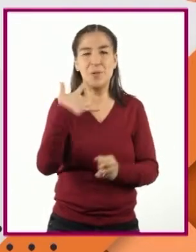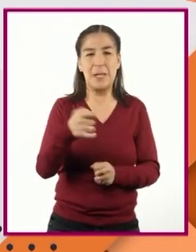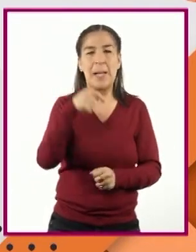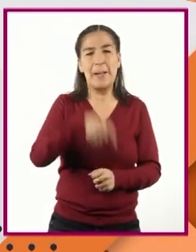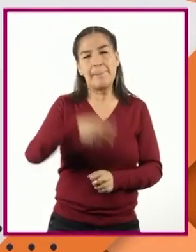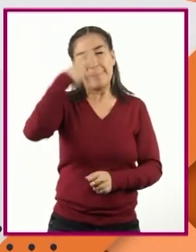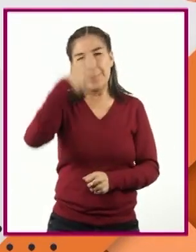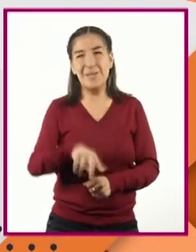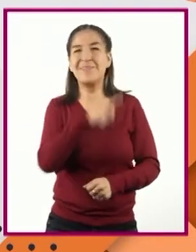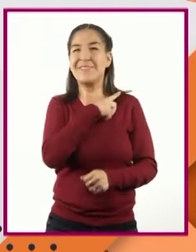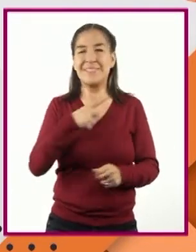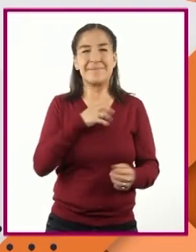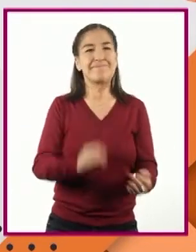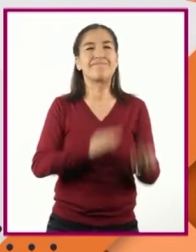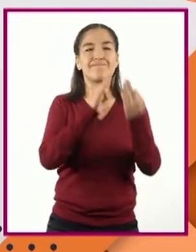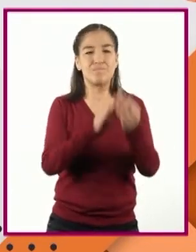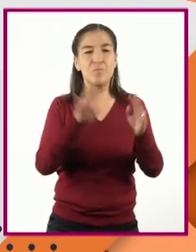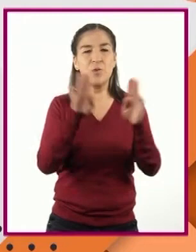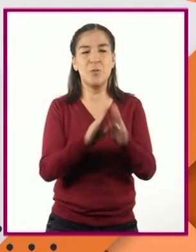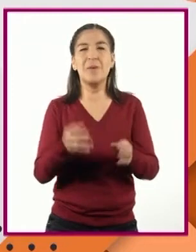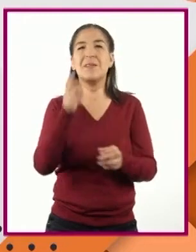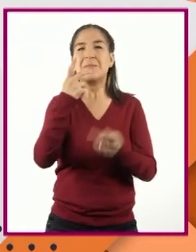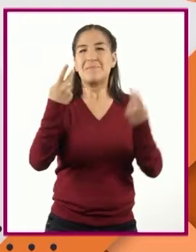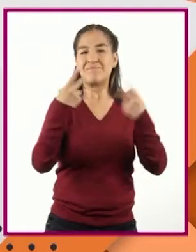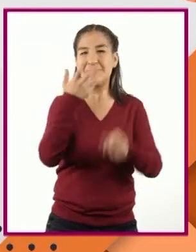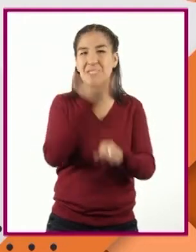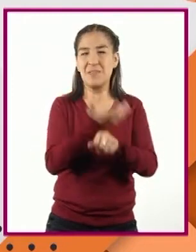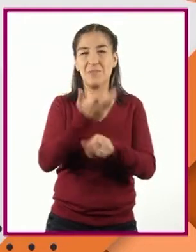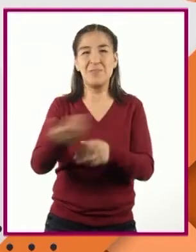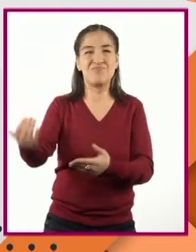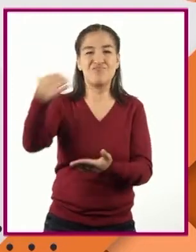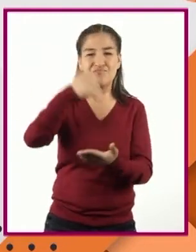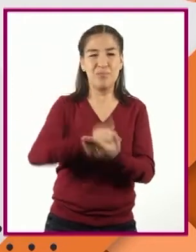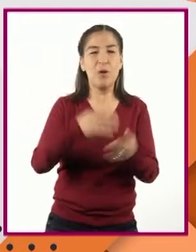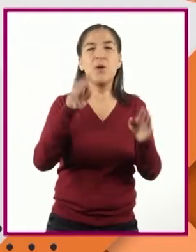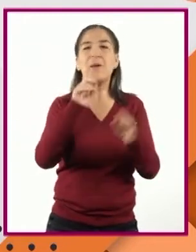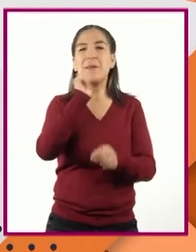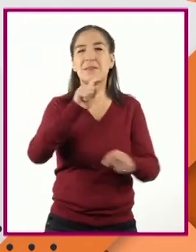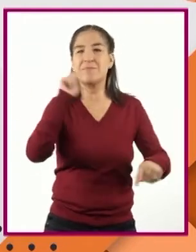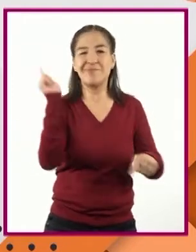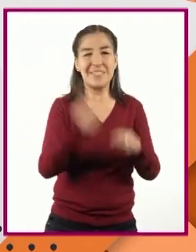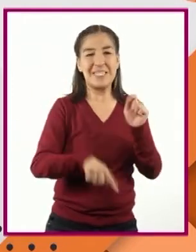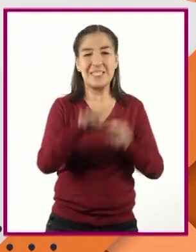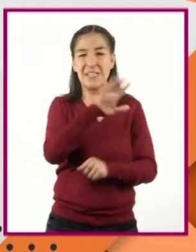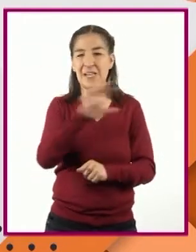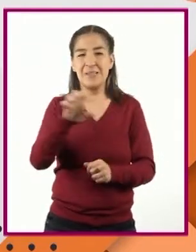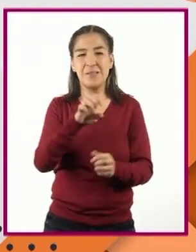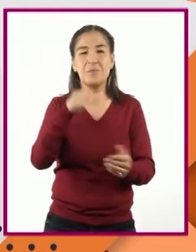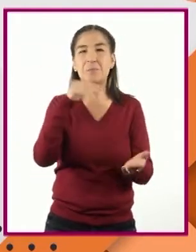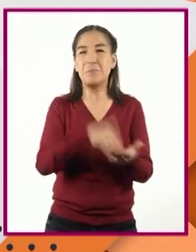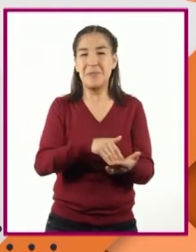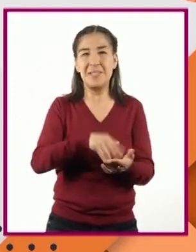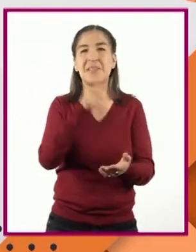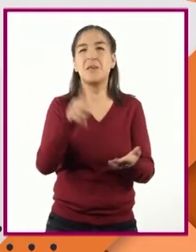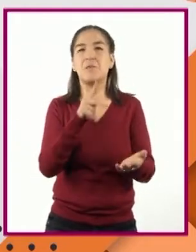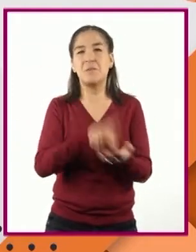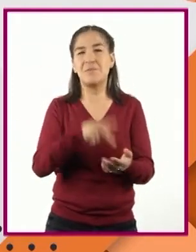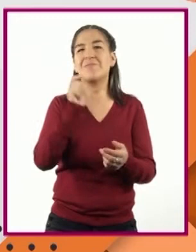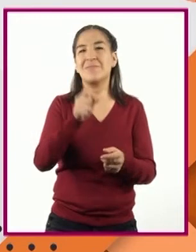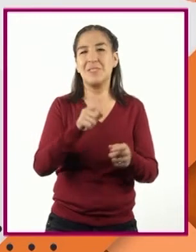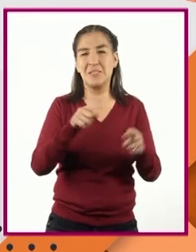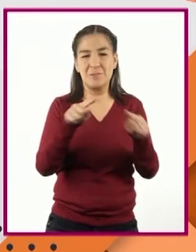México debió enfrentar el expansionismo estadounidense que terminó por arrebatarle 500,000 kilómetros cuadrados de